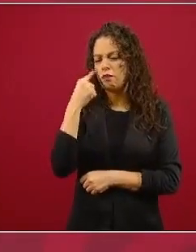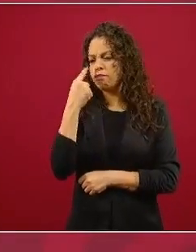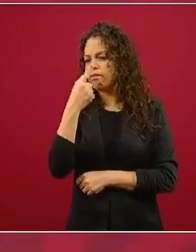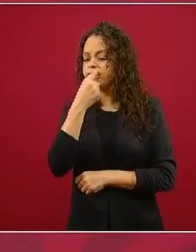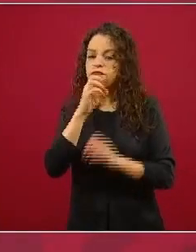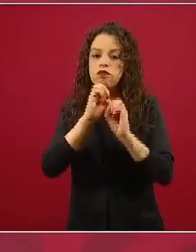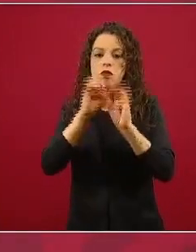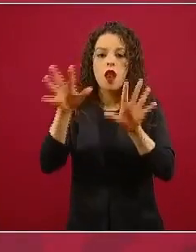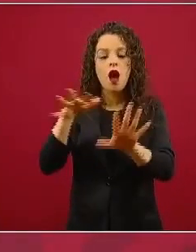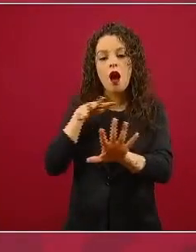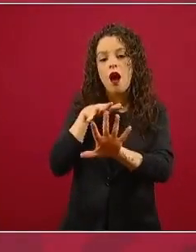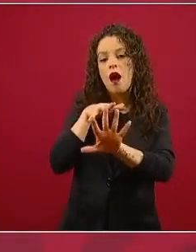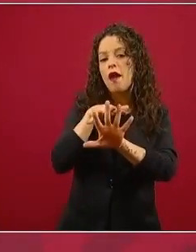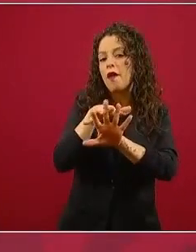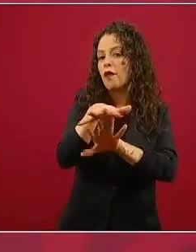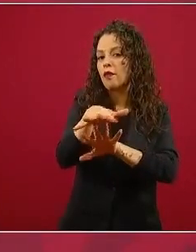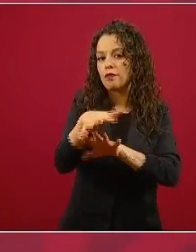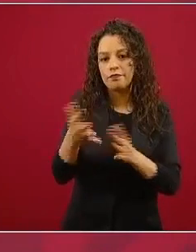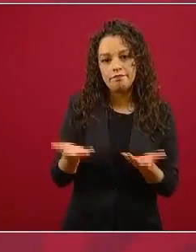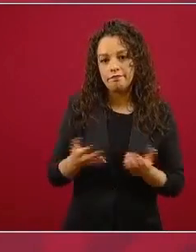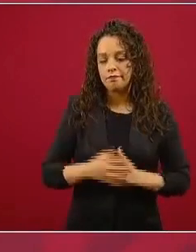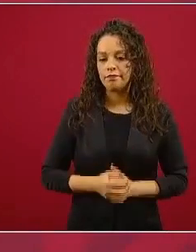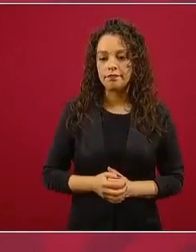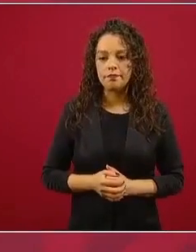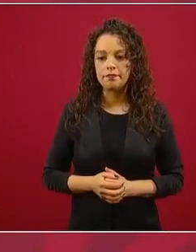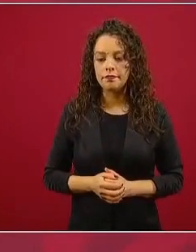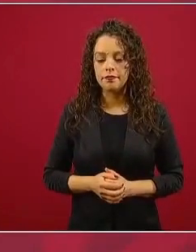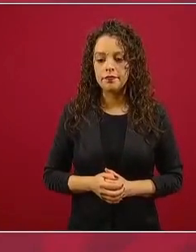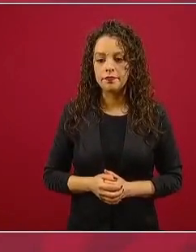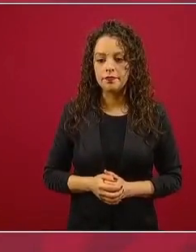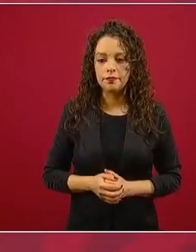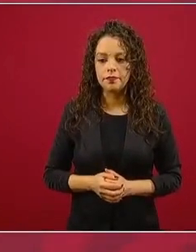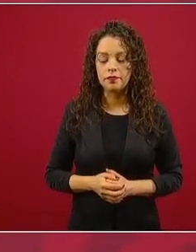Cuando sabemos de